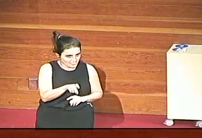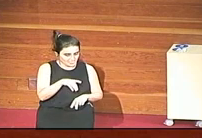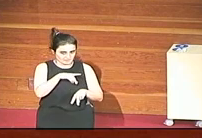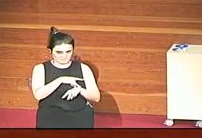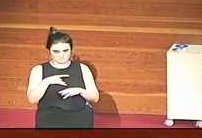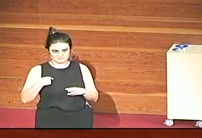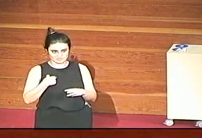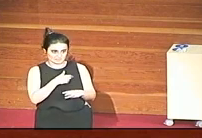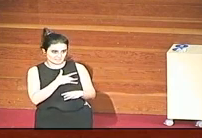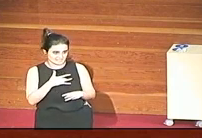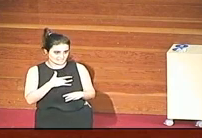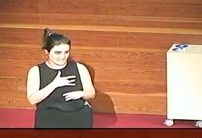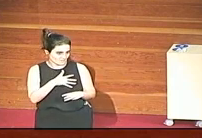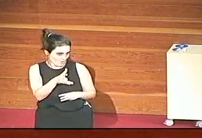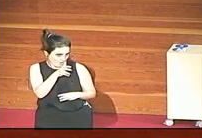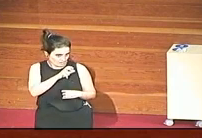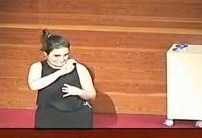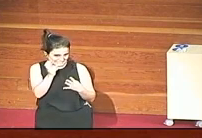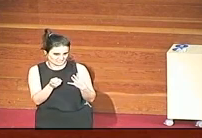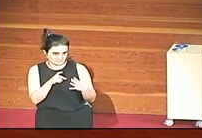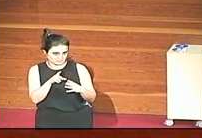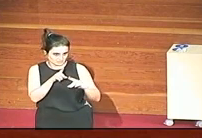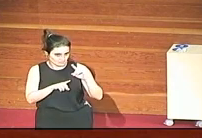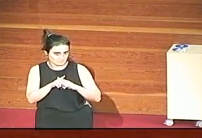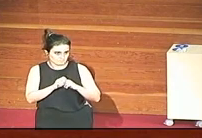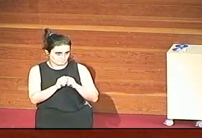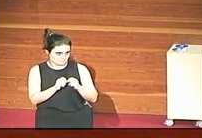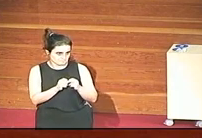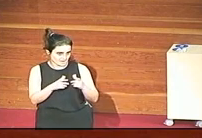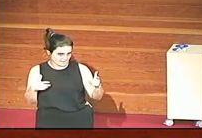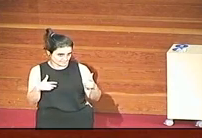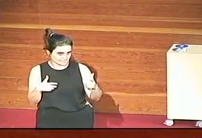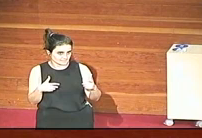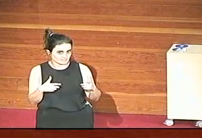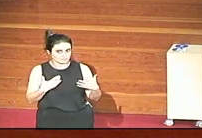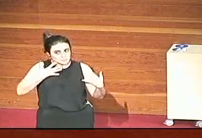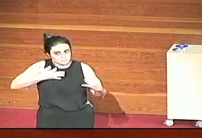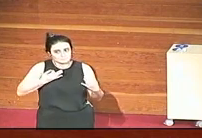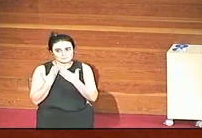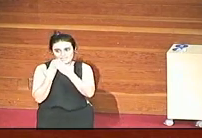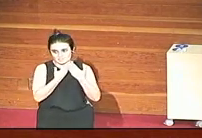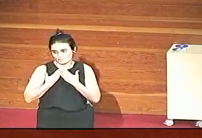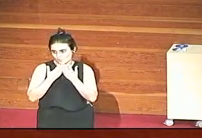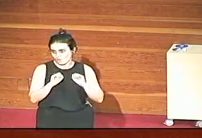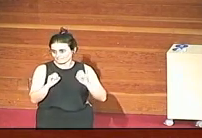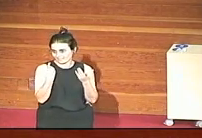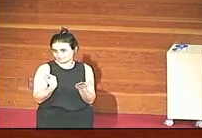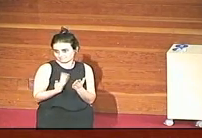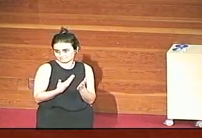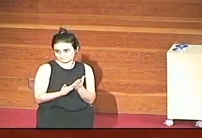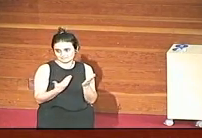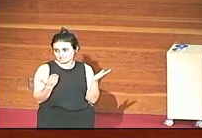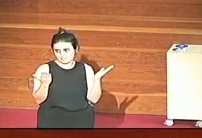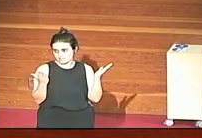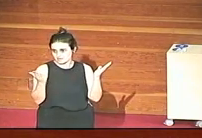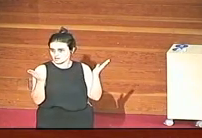en respiradores y tal y pero claro no hay un estudio oficial que